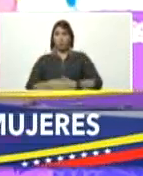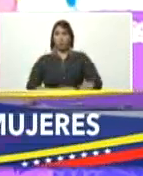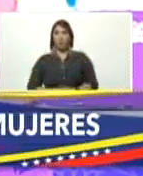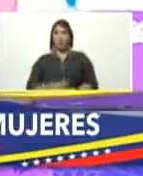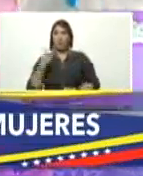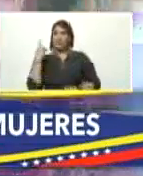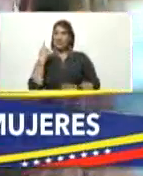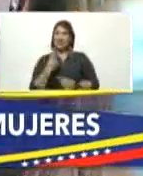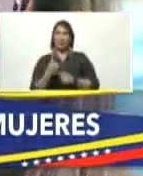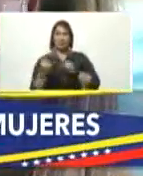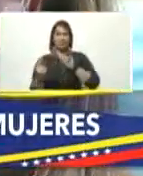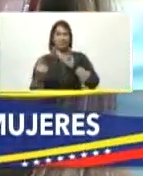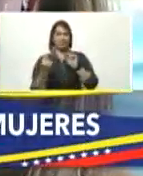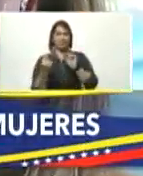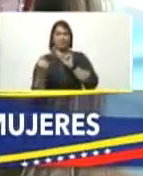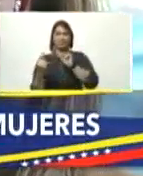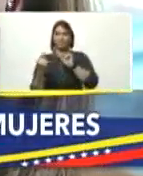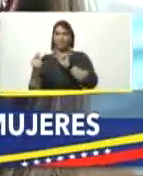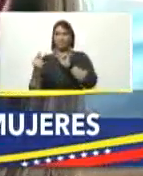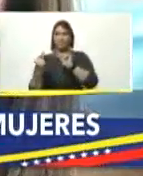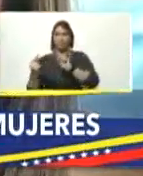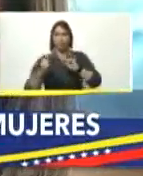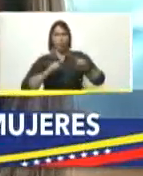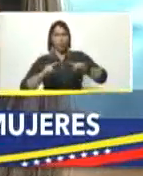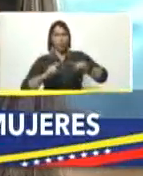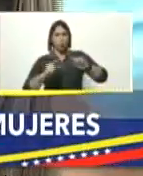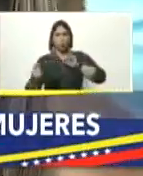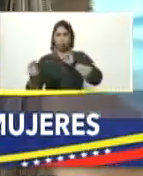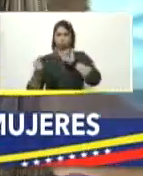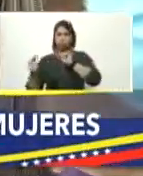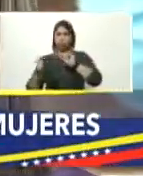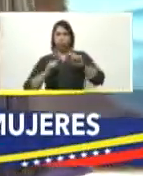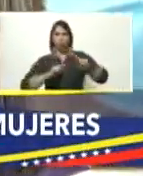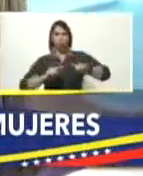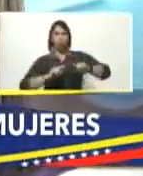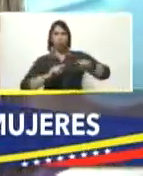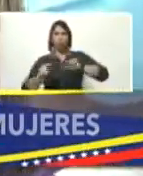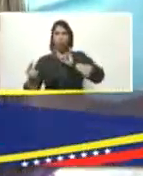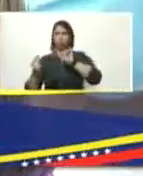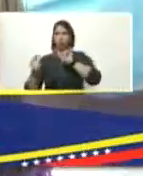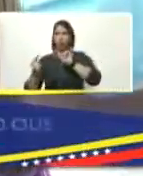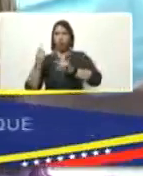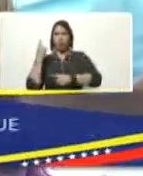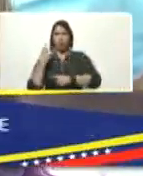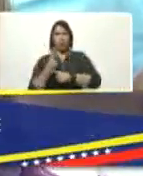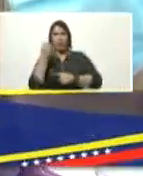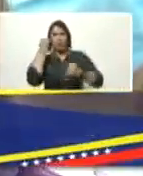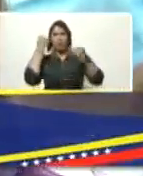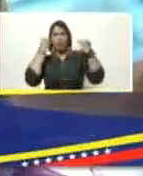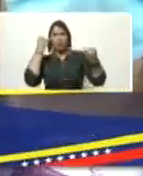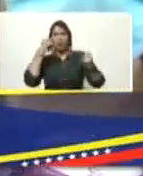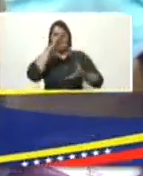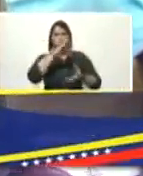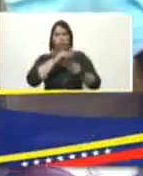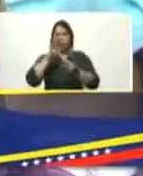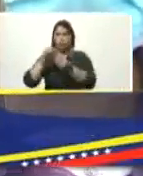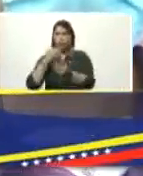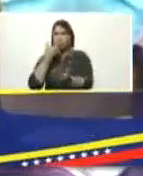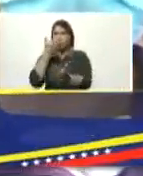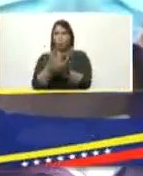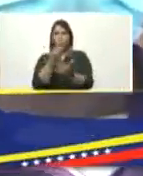Debe ser debate, acción, acción, debate. Las ideas, conclusiones y propuestas que